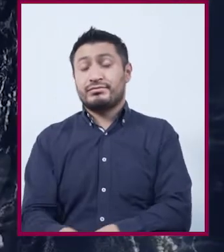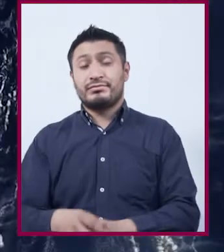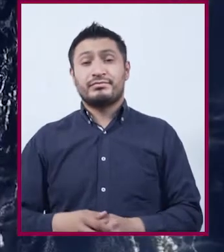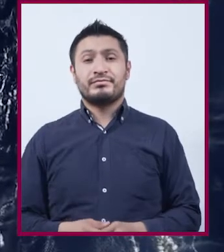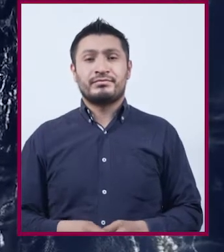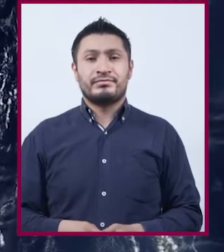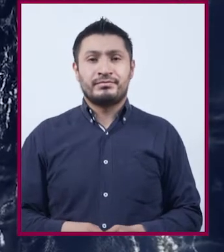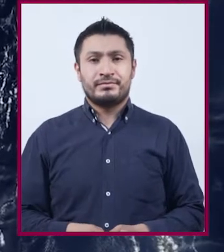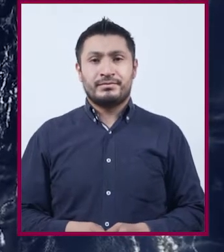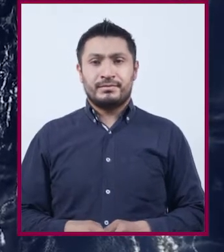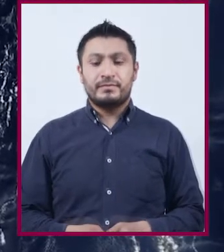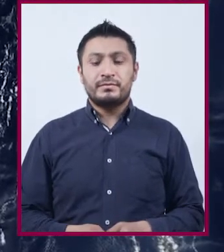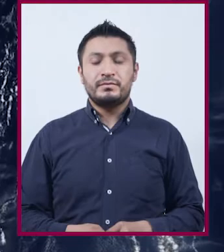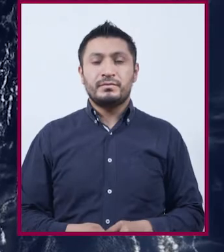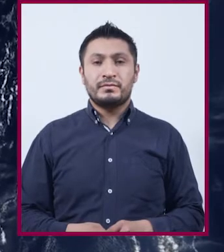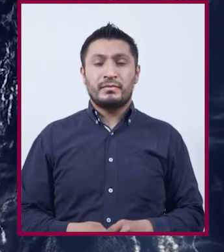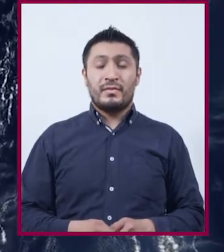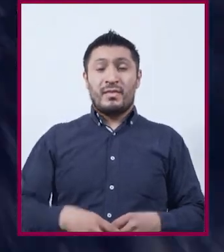vida.